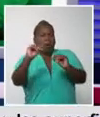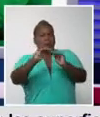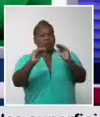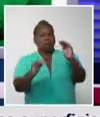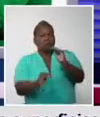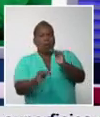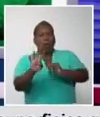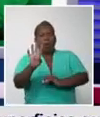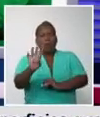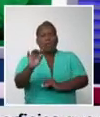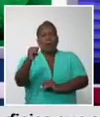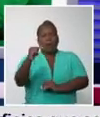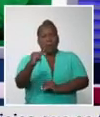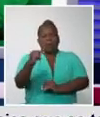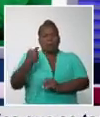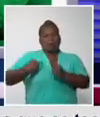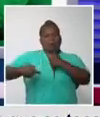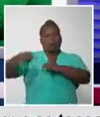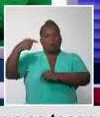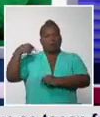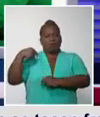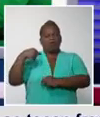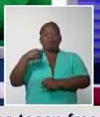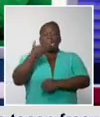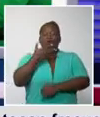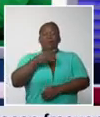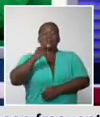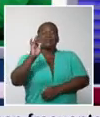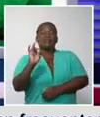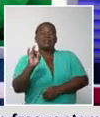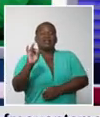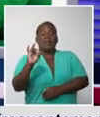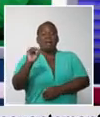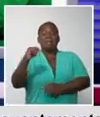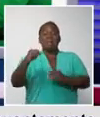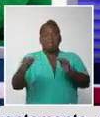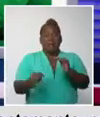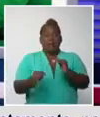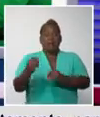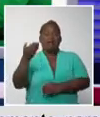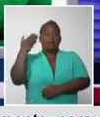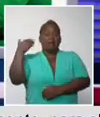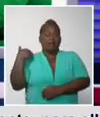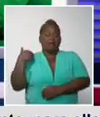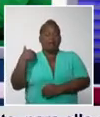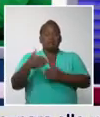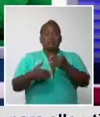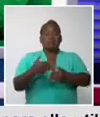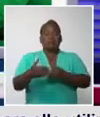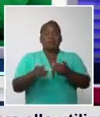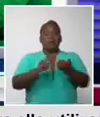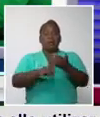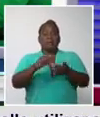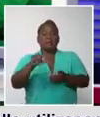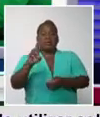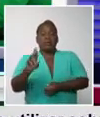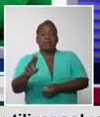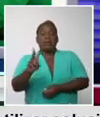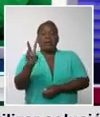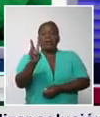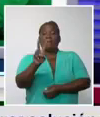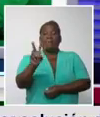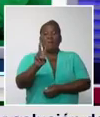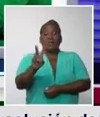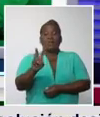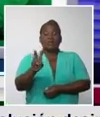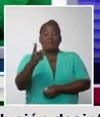día de ayer. 7 menos que el día de ayer. Se procesaron 20.672 muestras